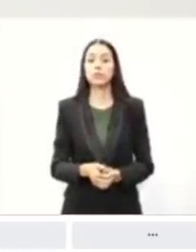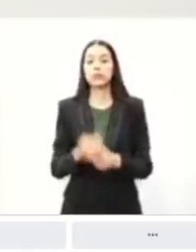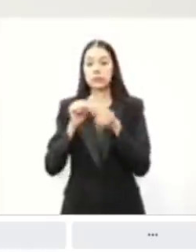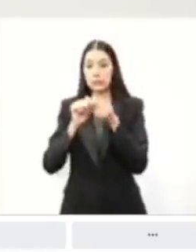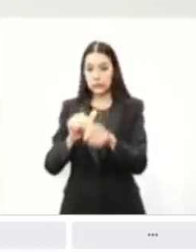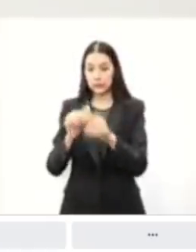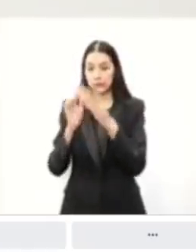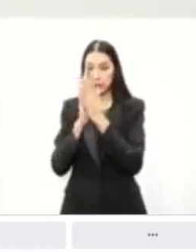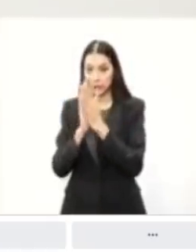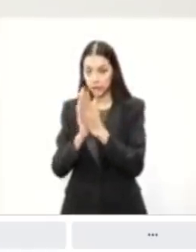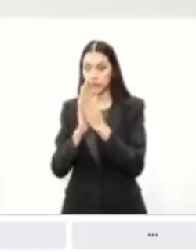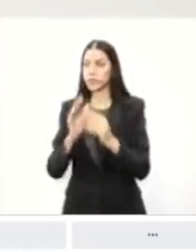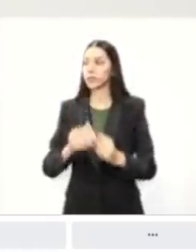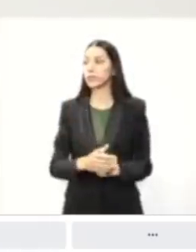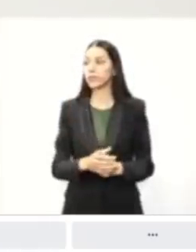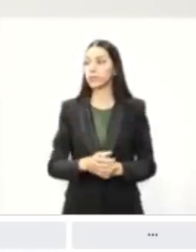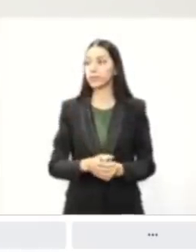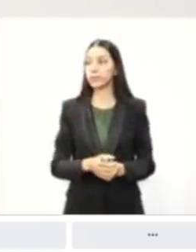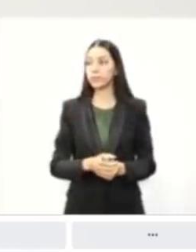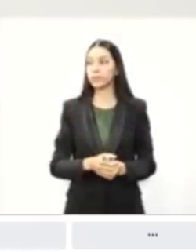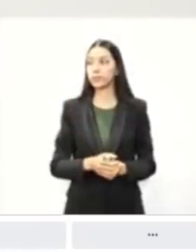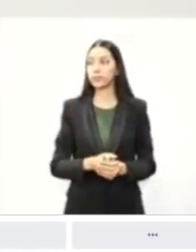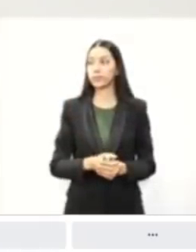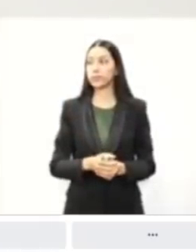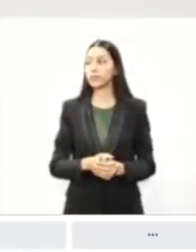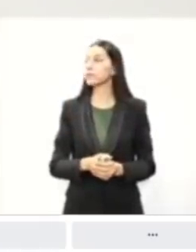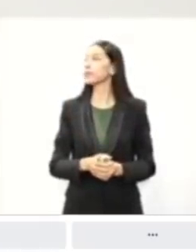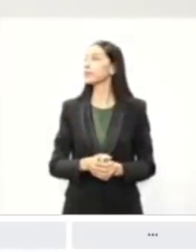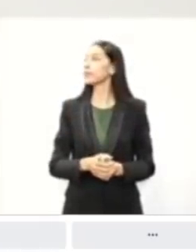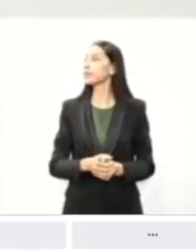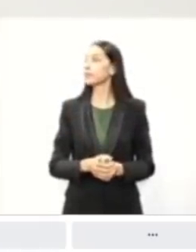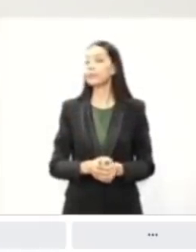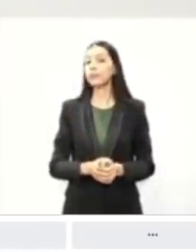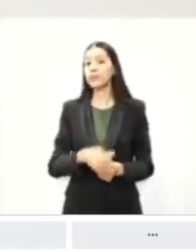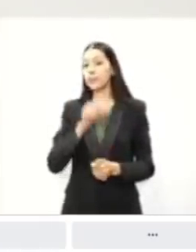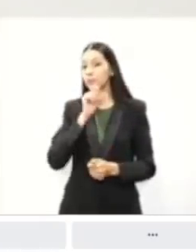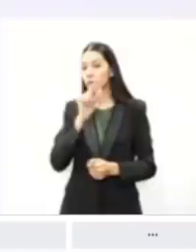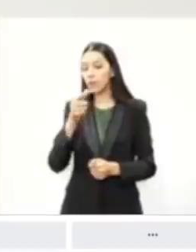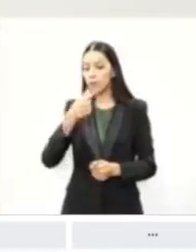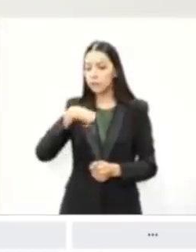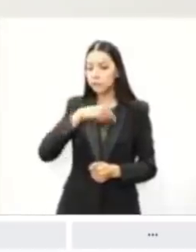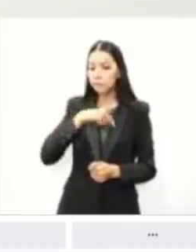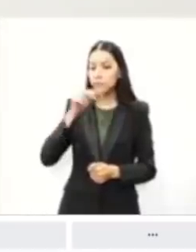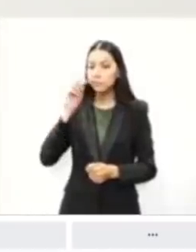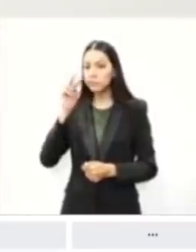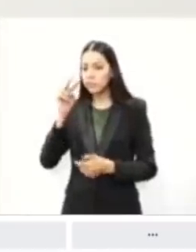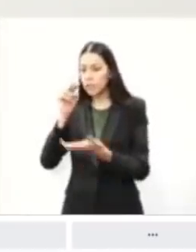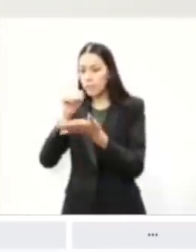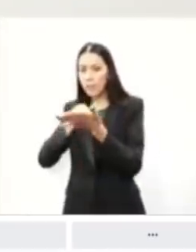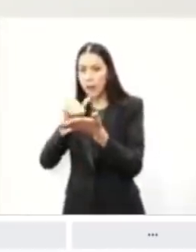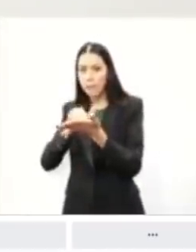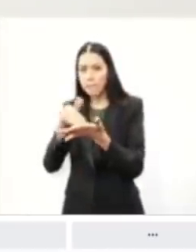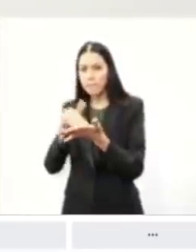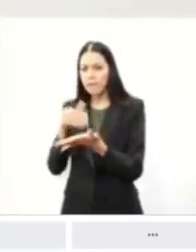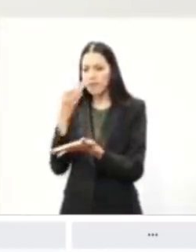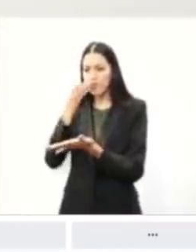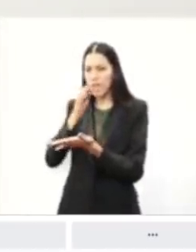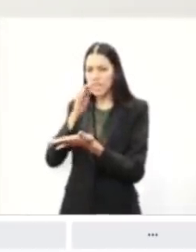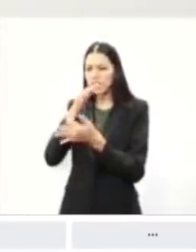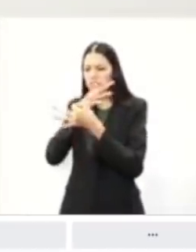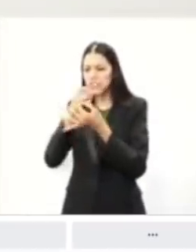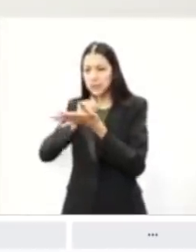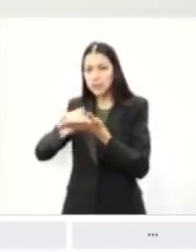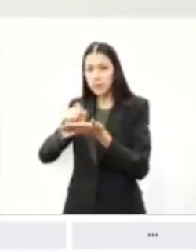La que siga, por favor. Y nos estamos basando en documentos alterados, documentos